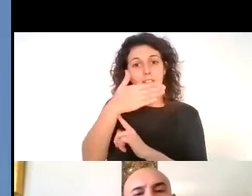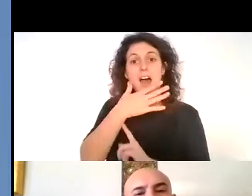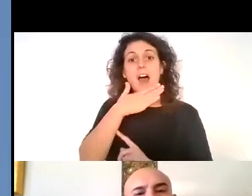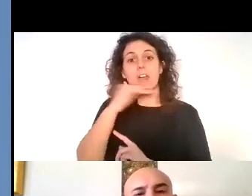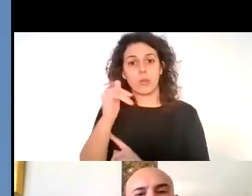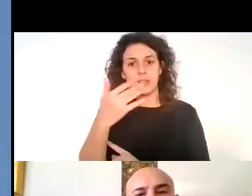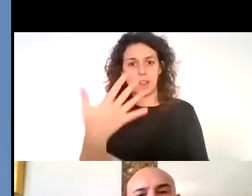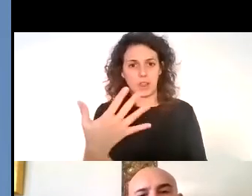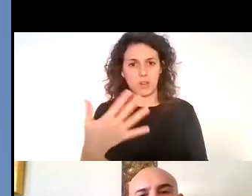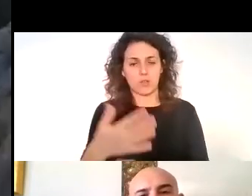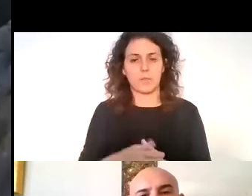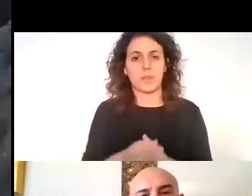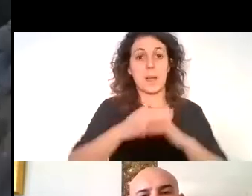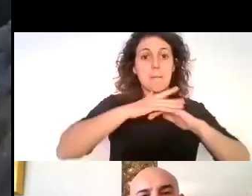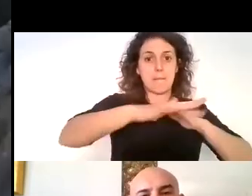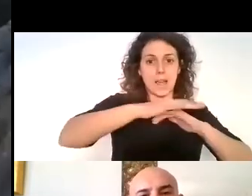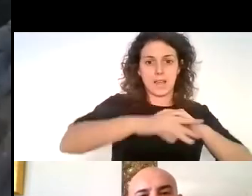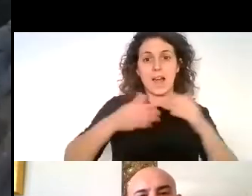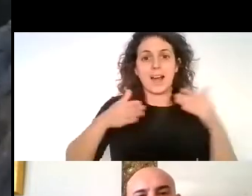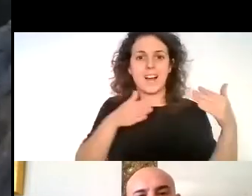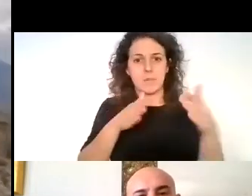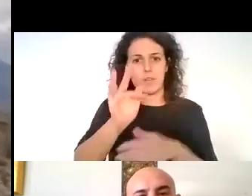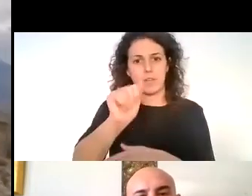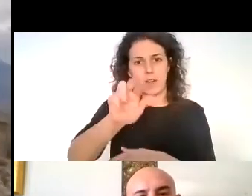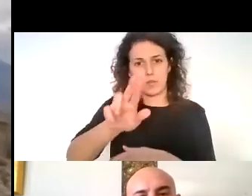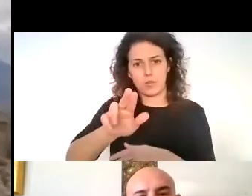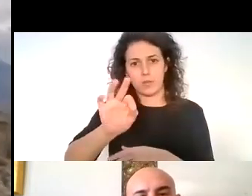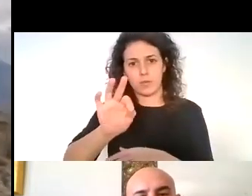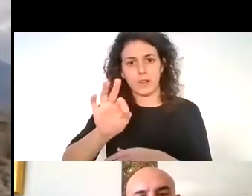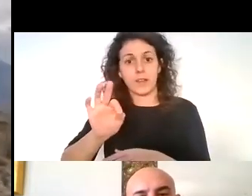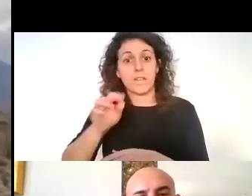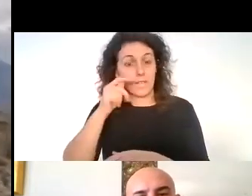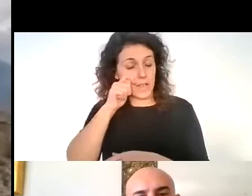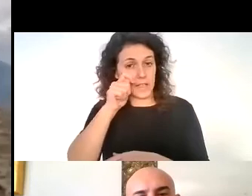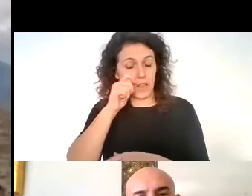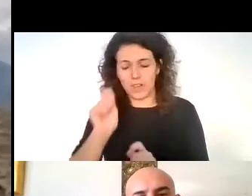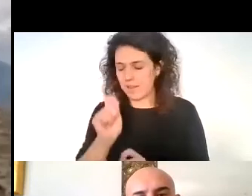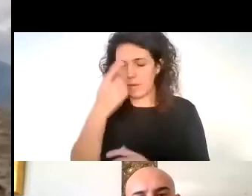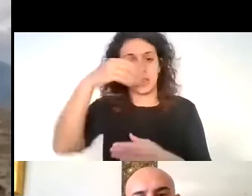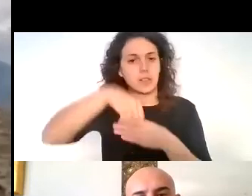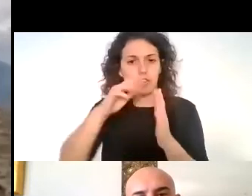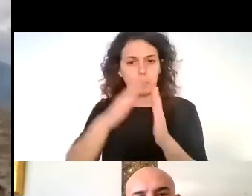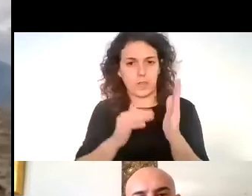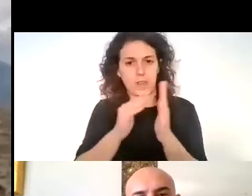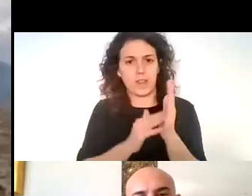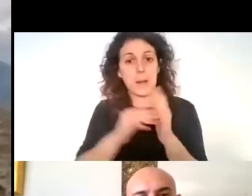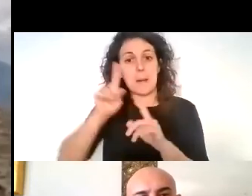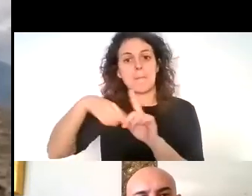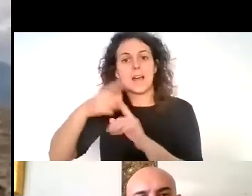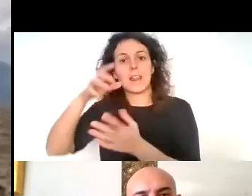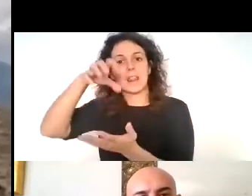playa, el Camino del Faro, el más visitado de la Comunidad Valenciana, y los centros de interpretación